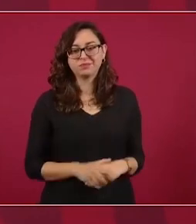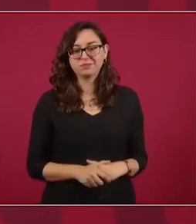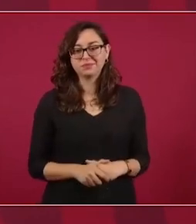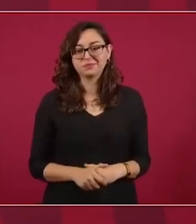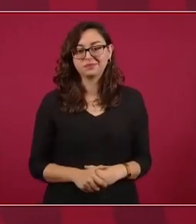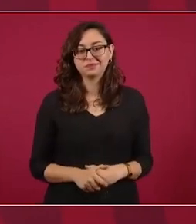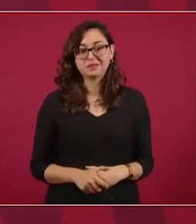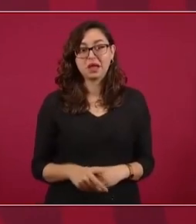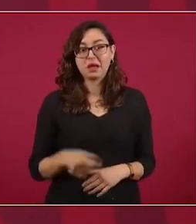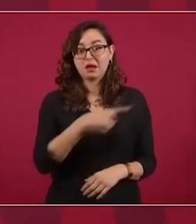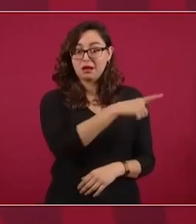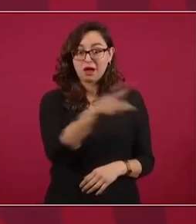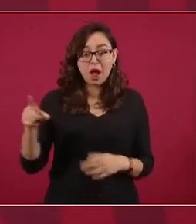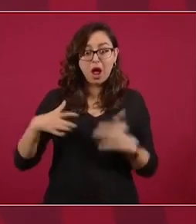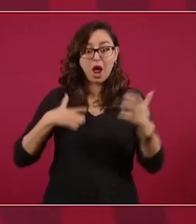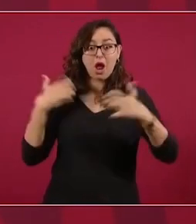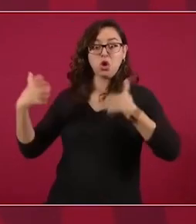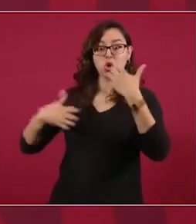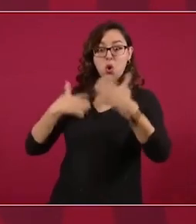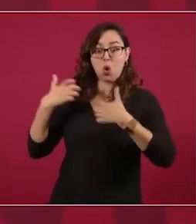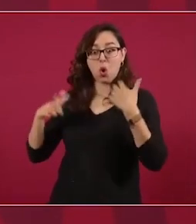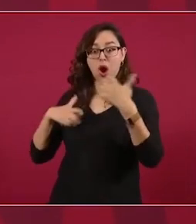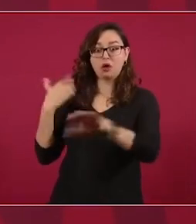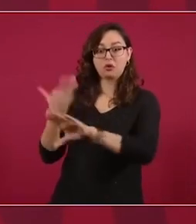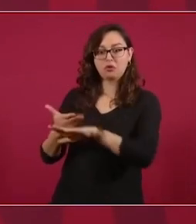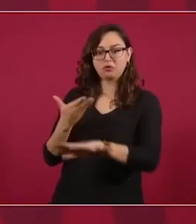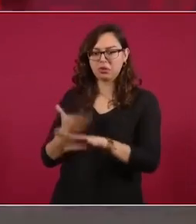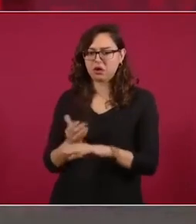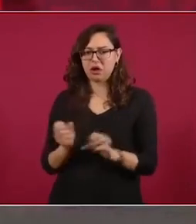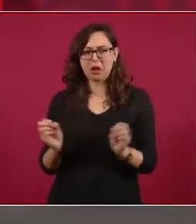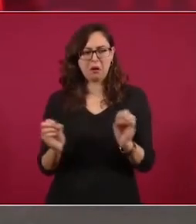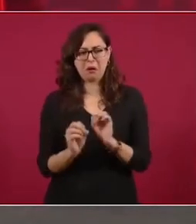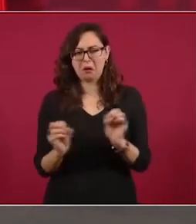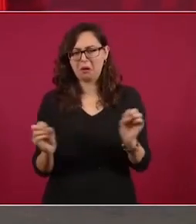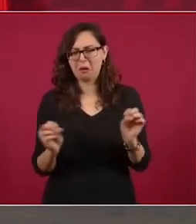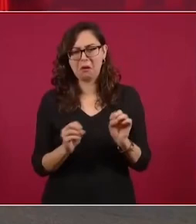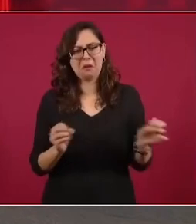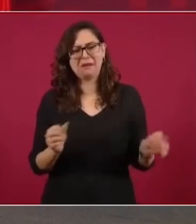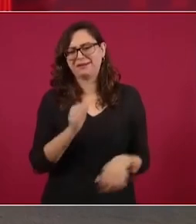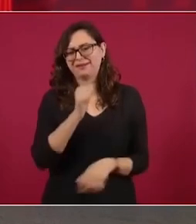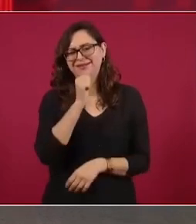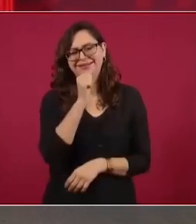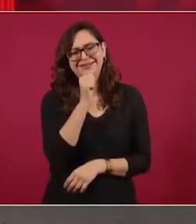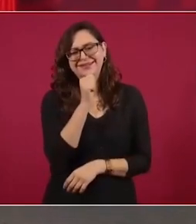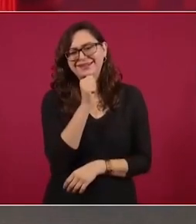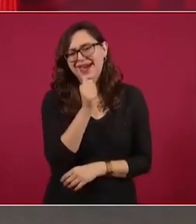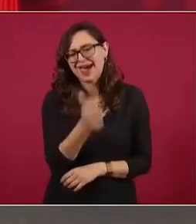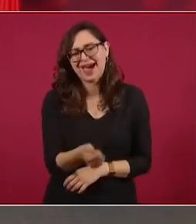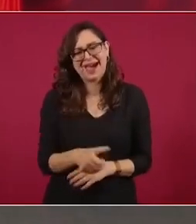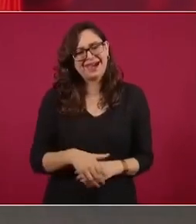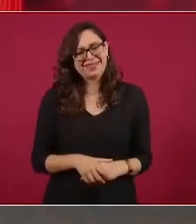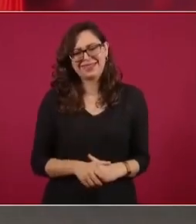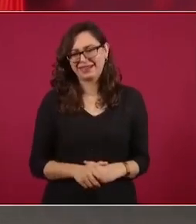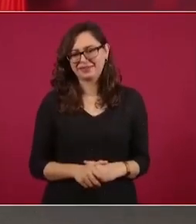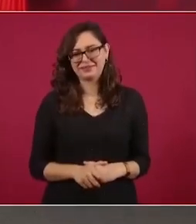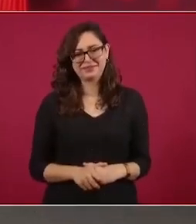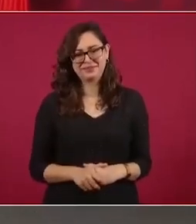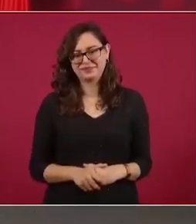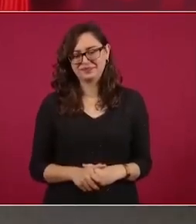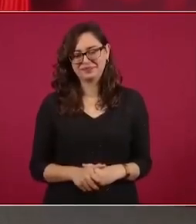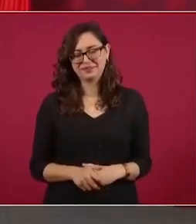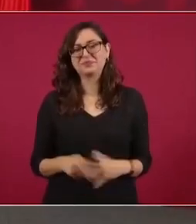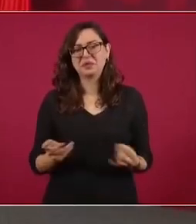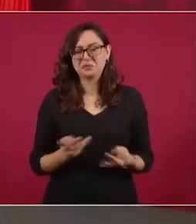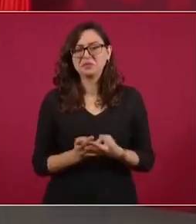hubo las protestas que hay ahora y puso las tierras ejidales